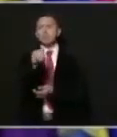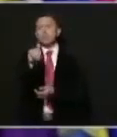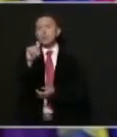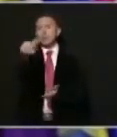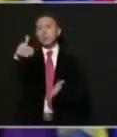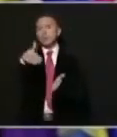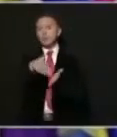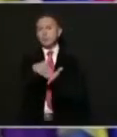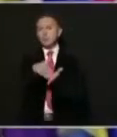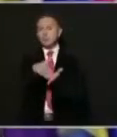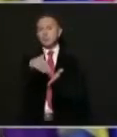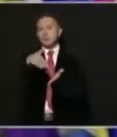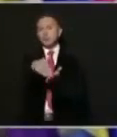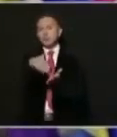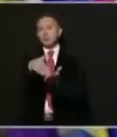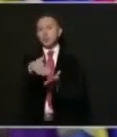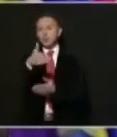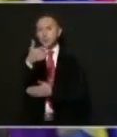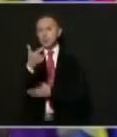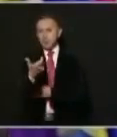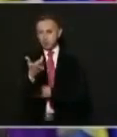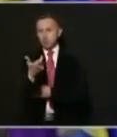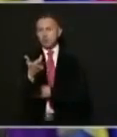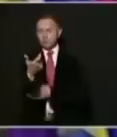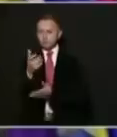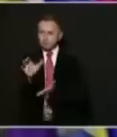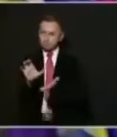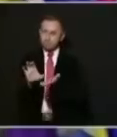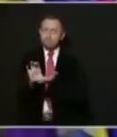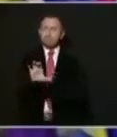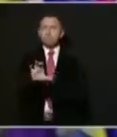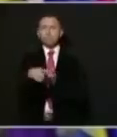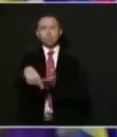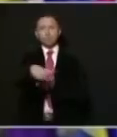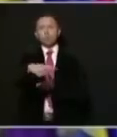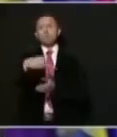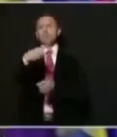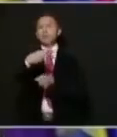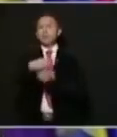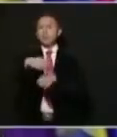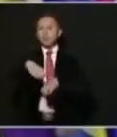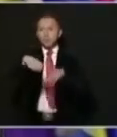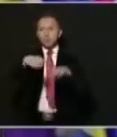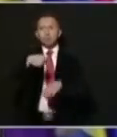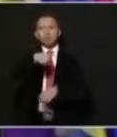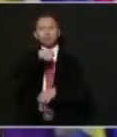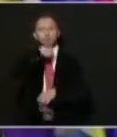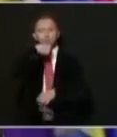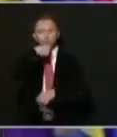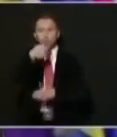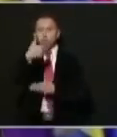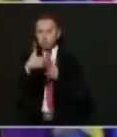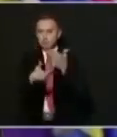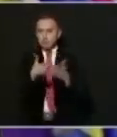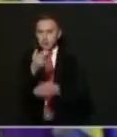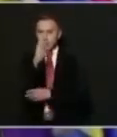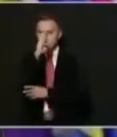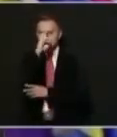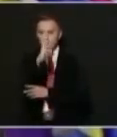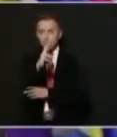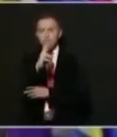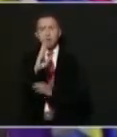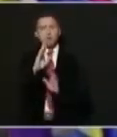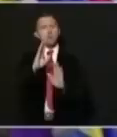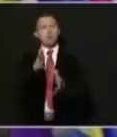de pesos para los adultos mayores, ancianos respetables, que ya